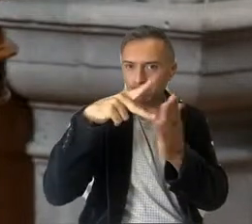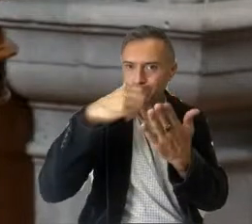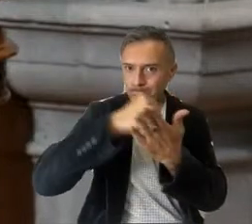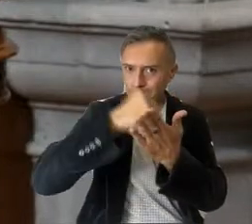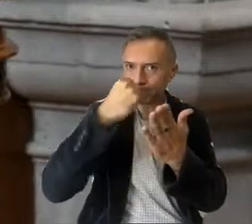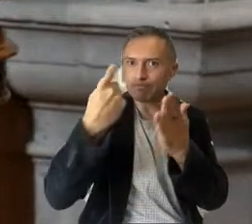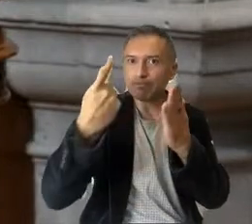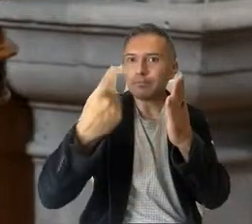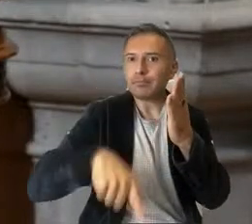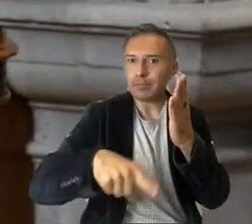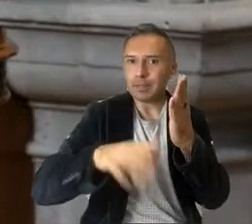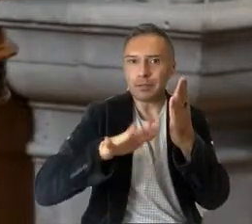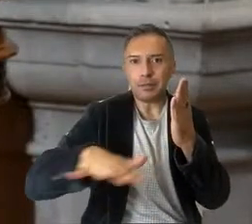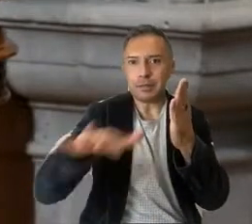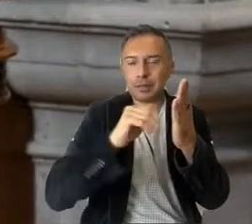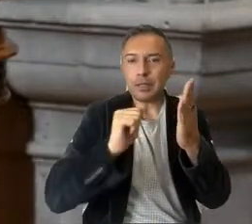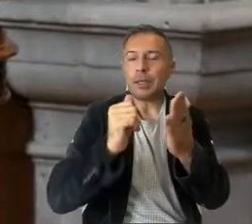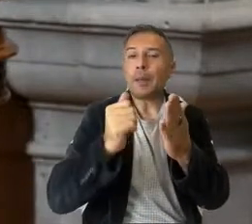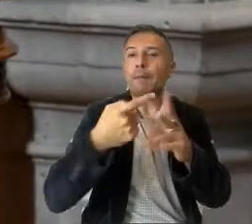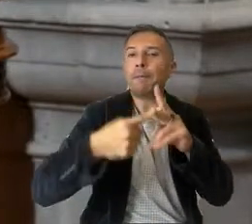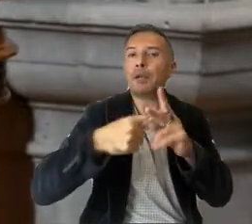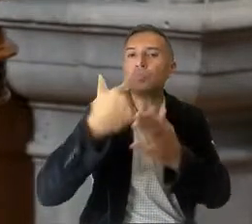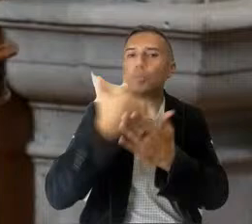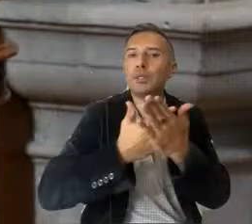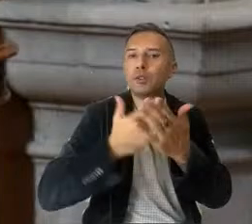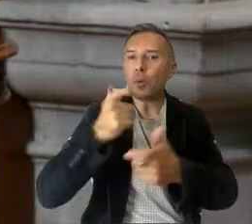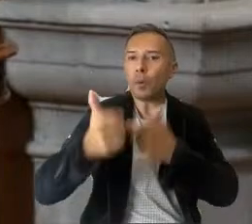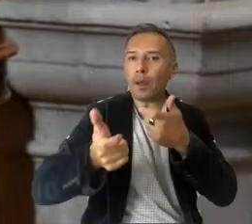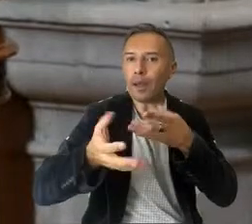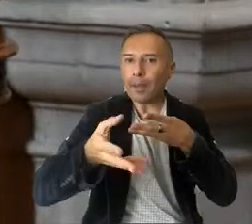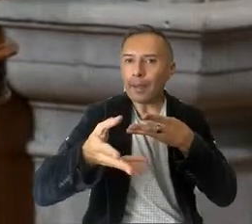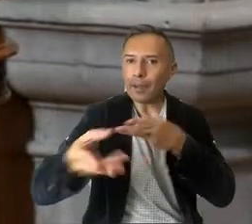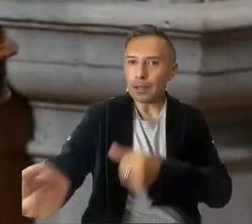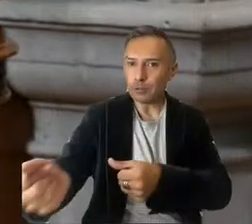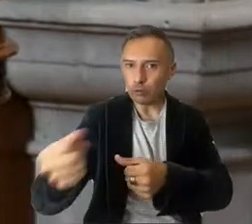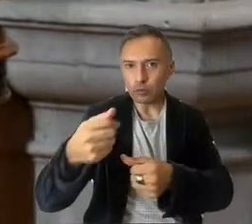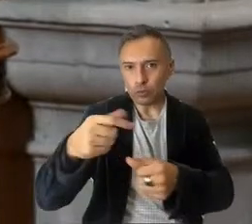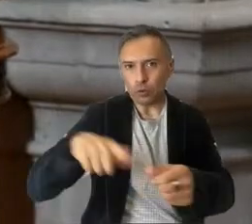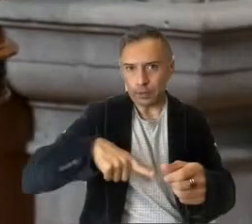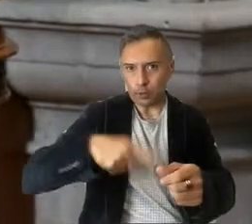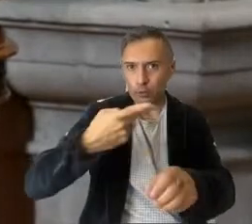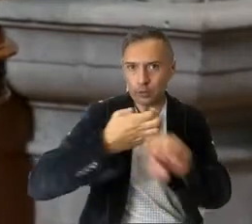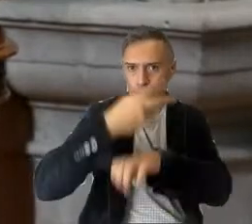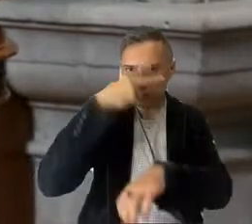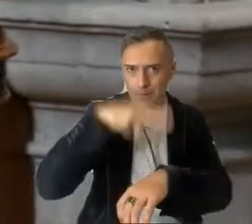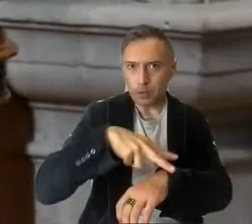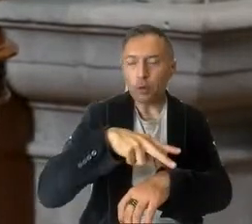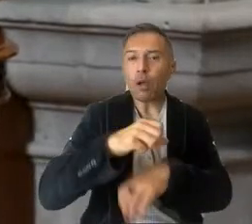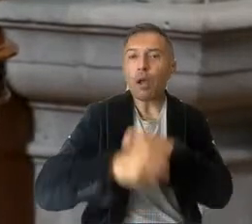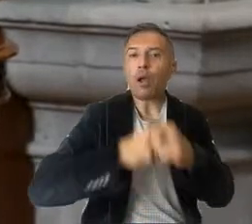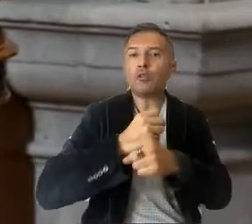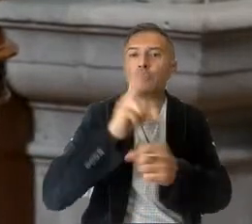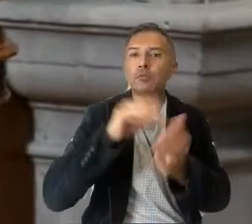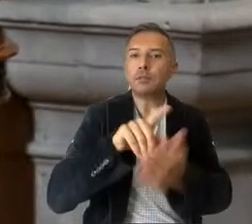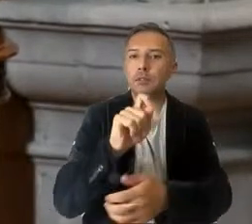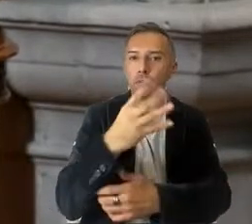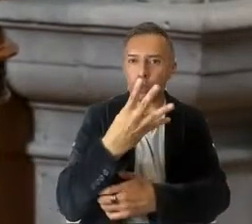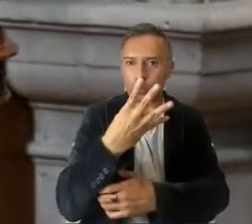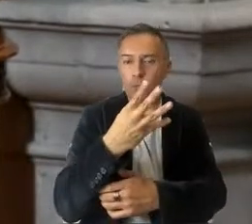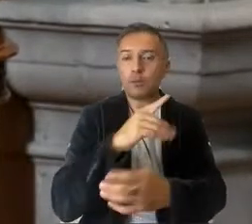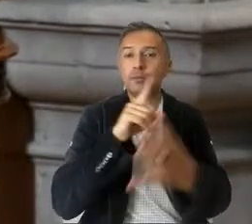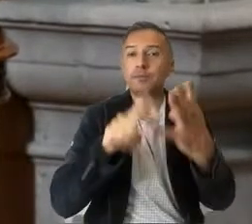Decreto de Presupuesto de Egresos del Gobierno del Estado de México para el ejercicio fiscal